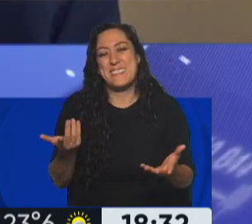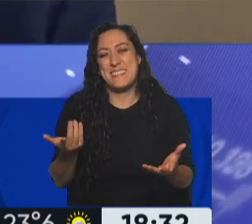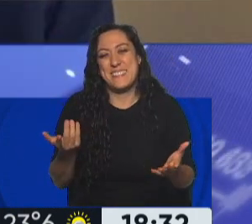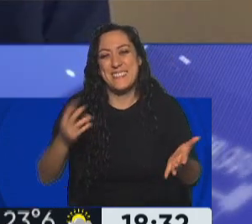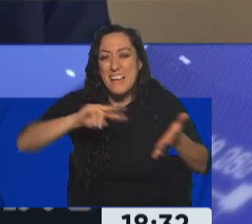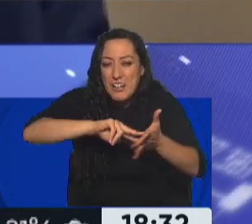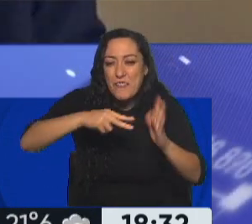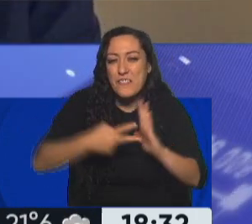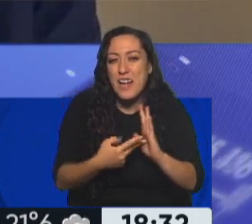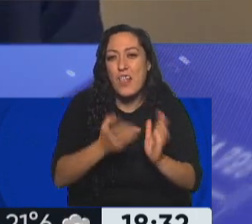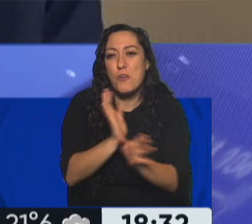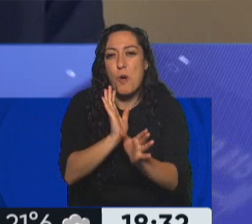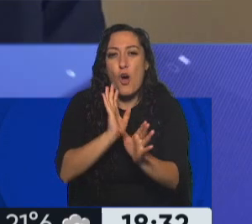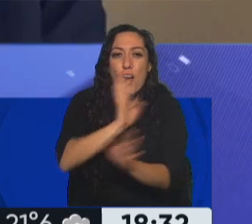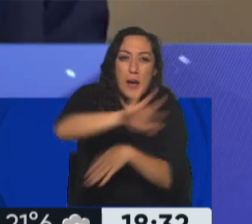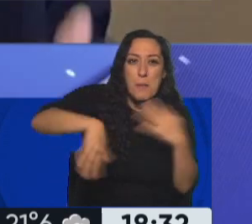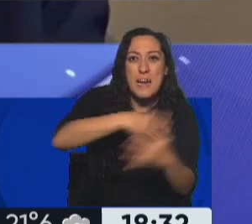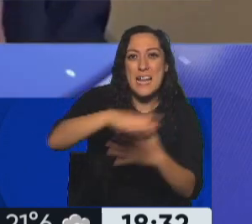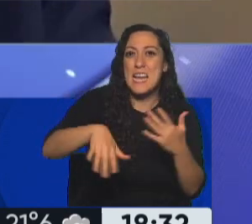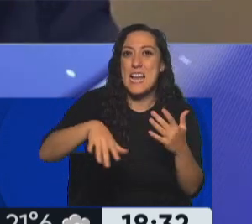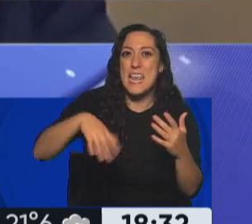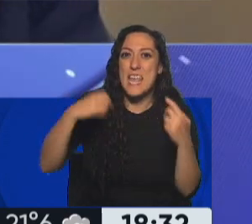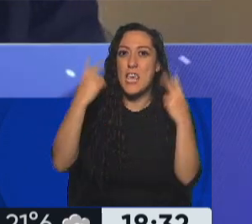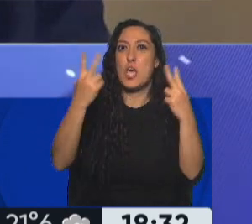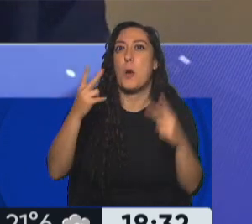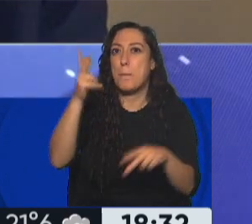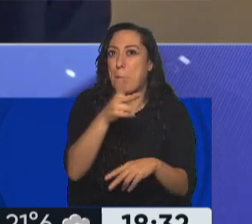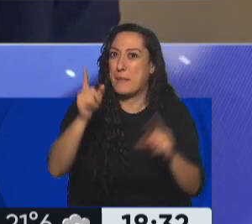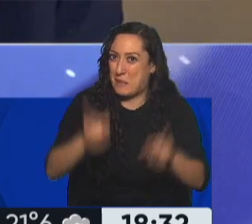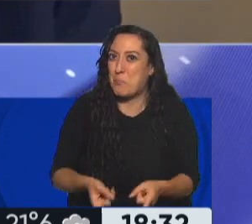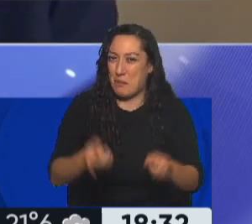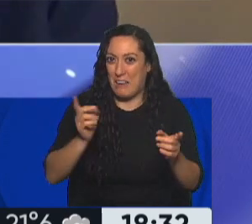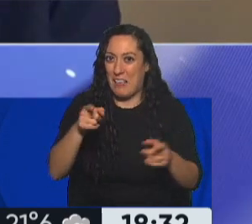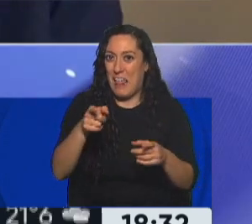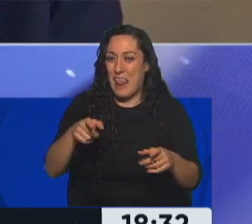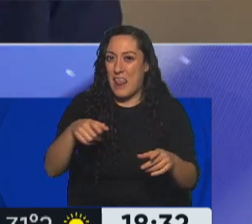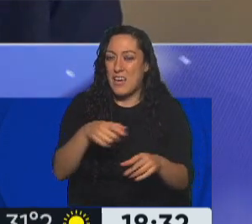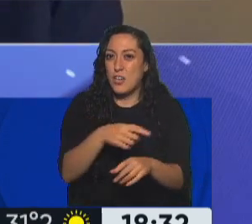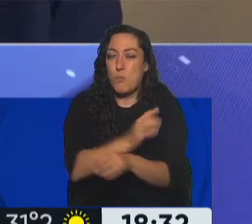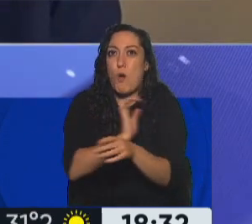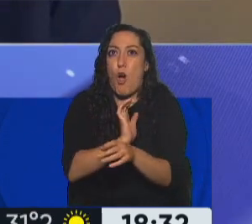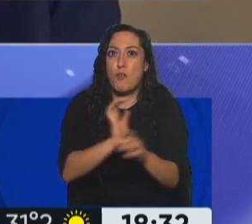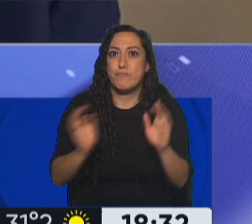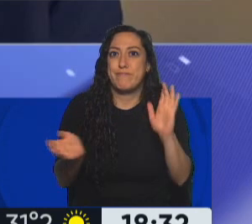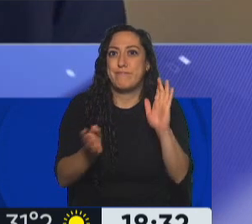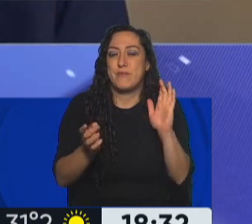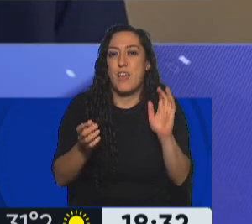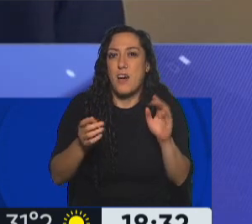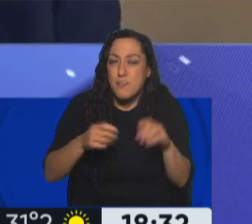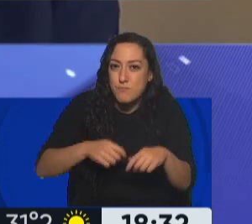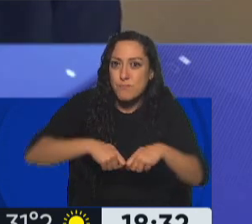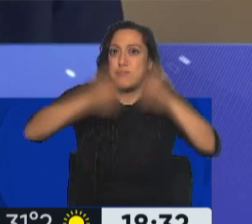la comparación, que el papa hizo lío, digamos, ¿no? Sí, Él también tal cual. se animó a romper barreras y